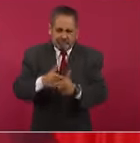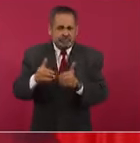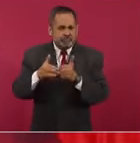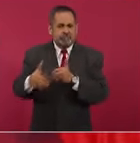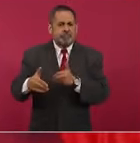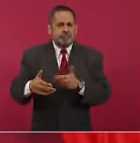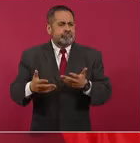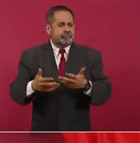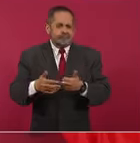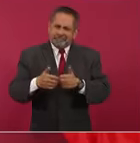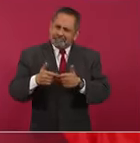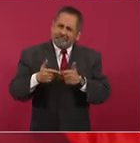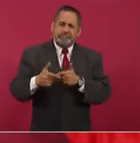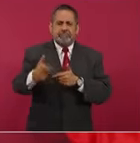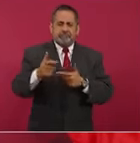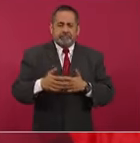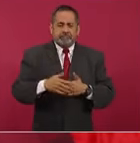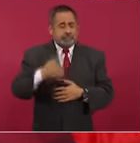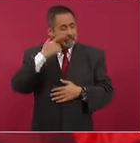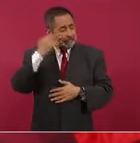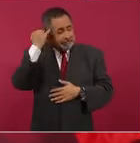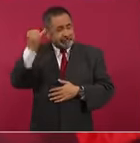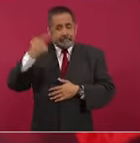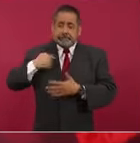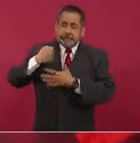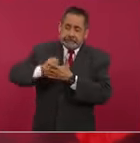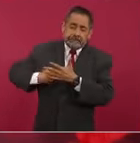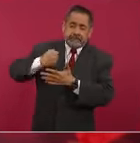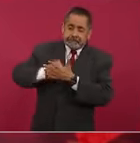Imagínense tanto tiempo luchando